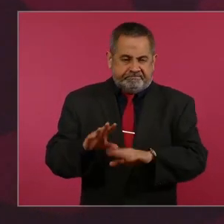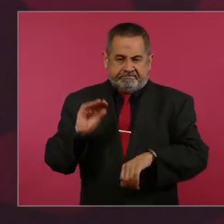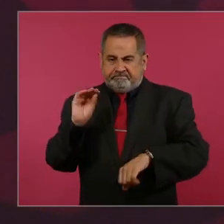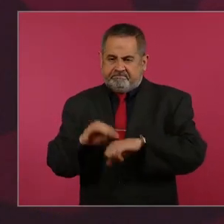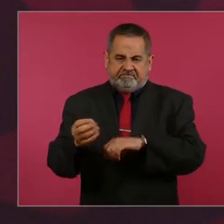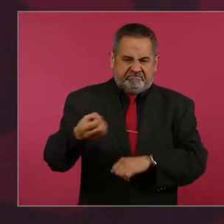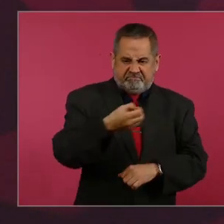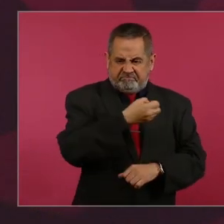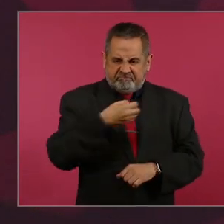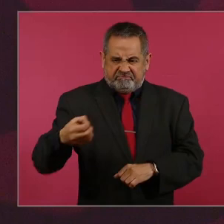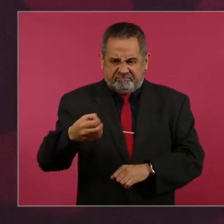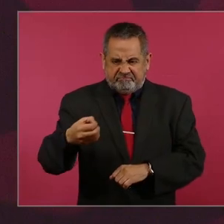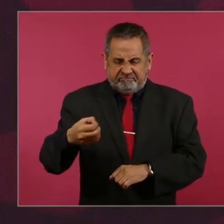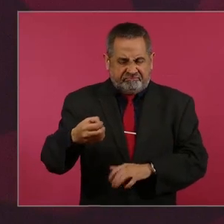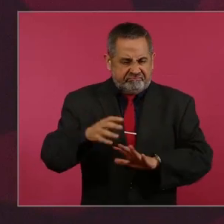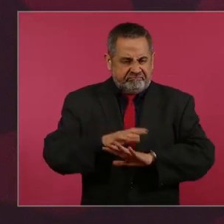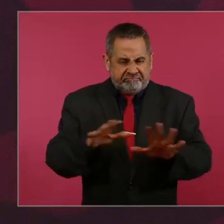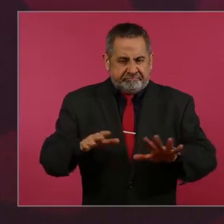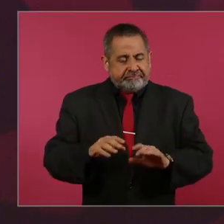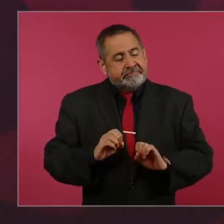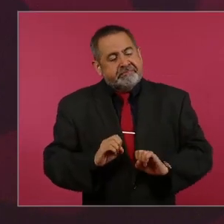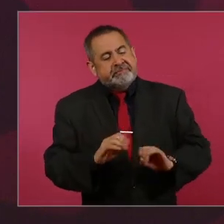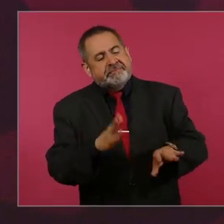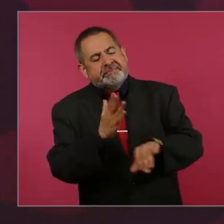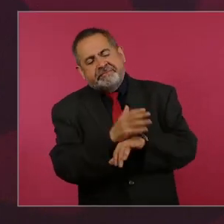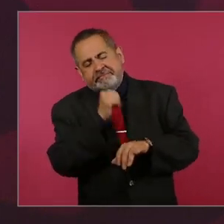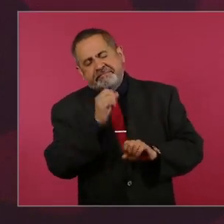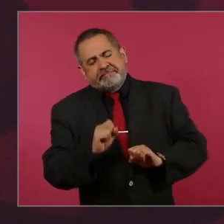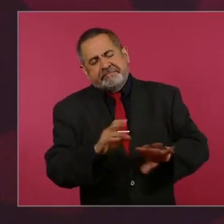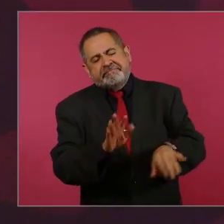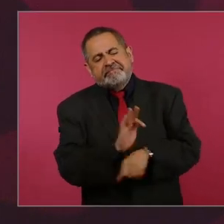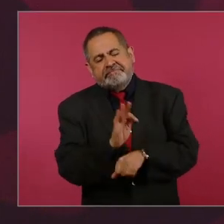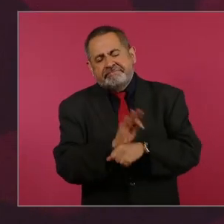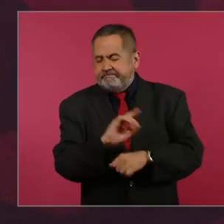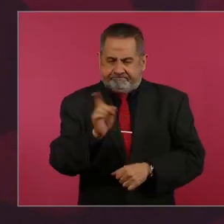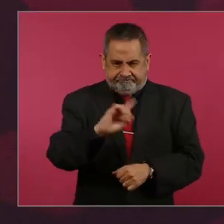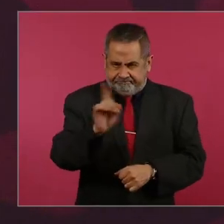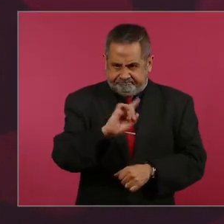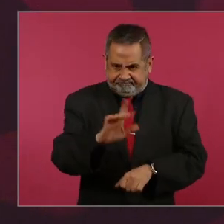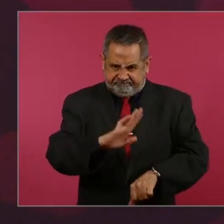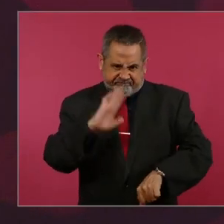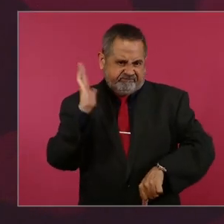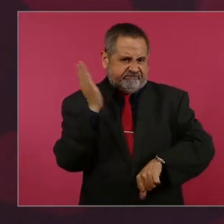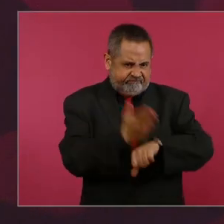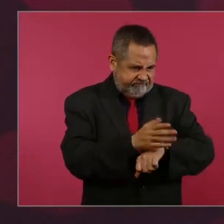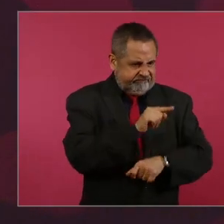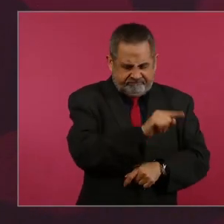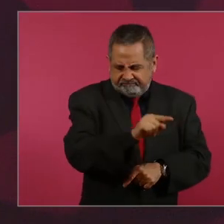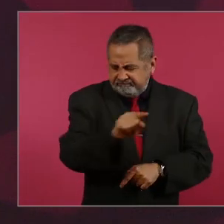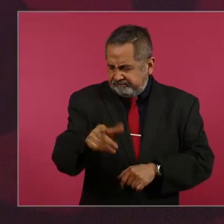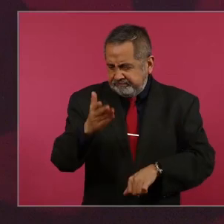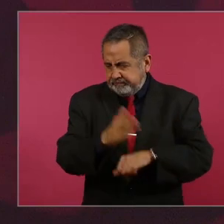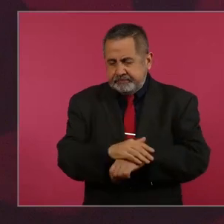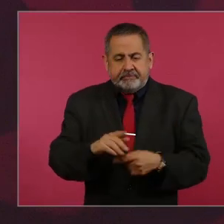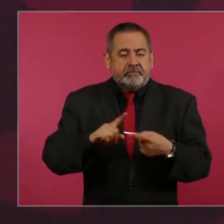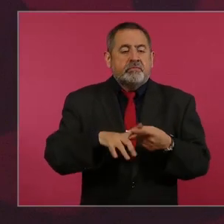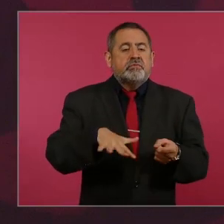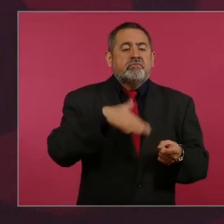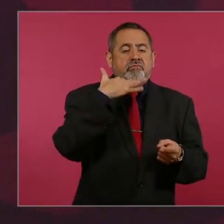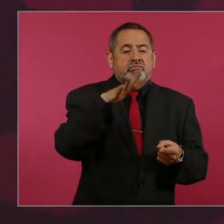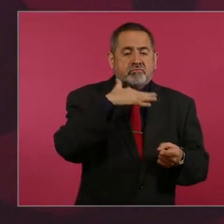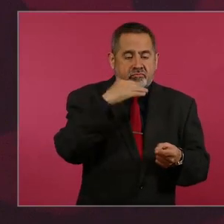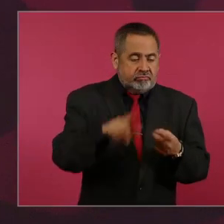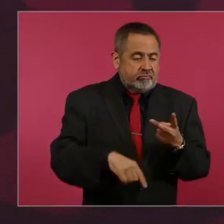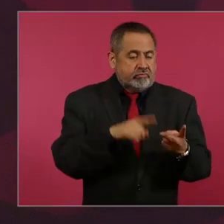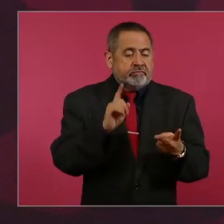que no haya impunidad, porque son las dos cosas, corrupción e